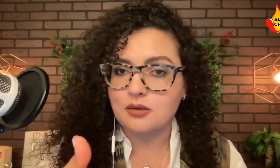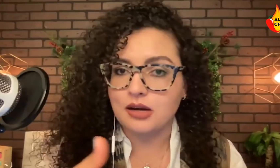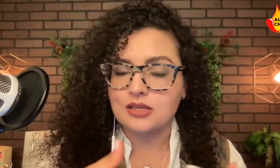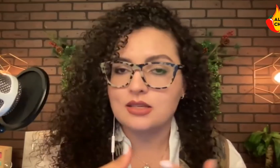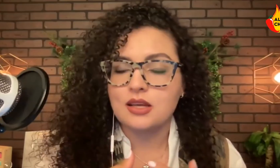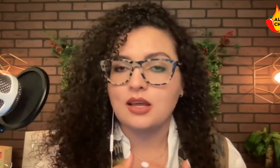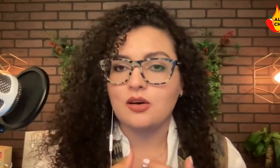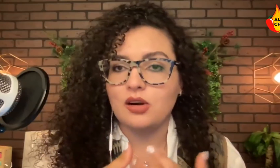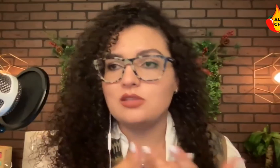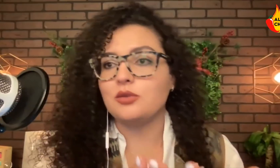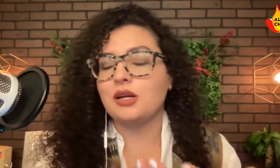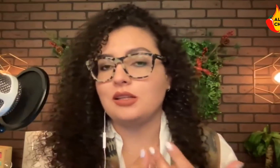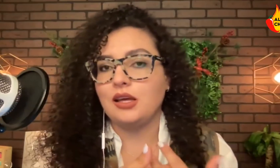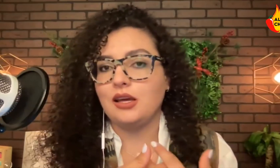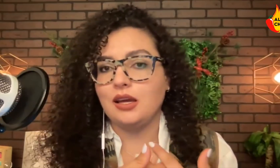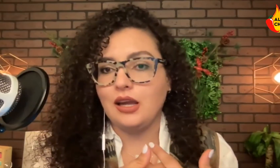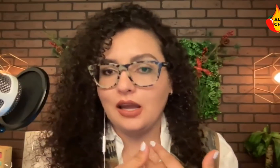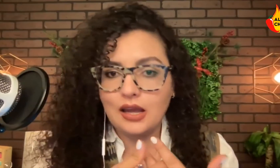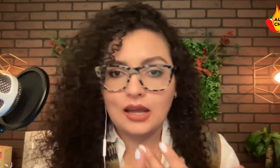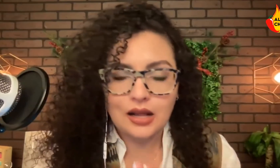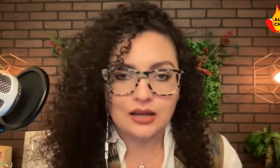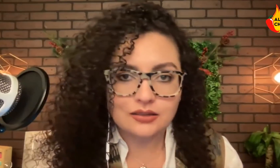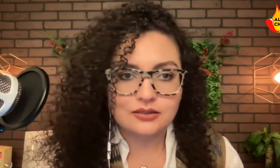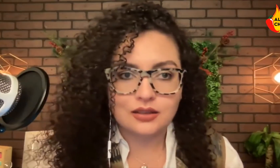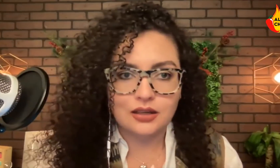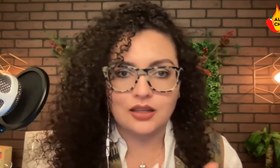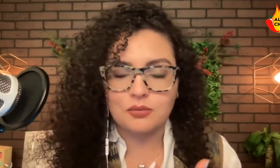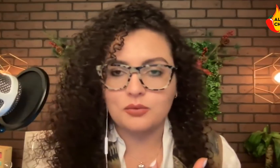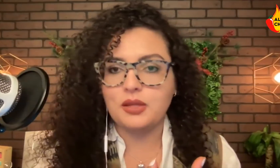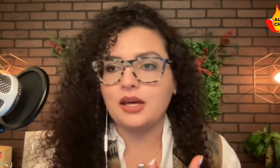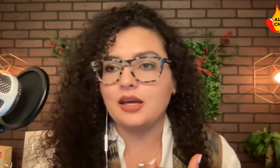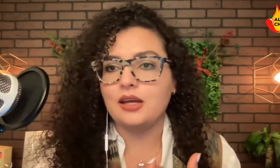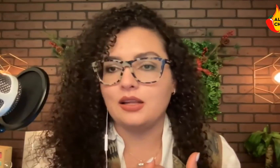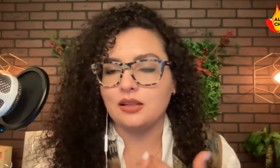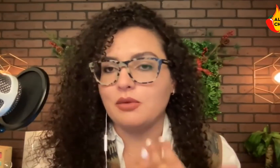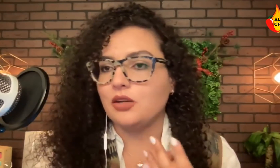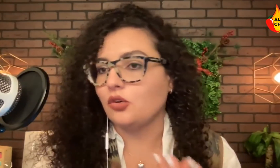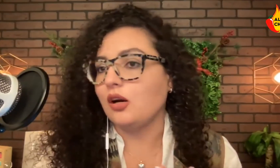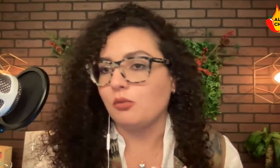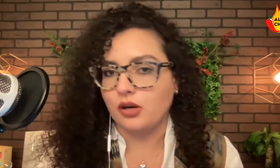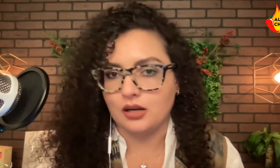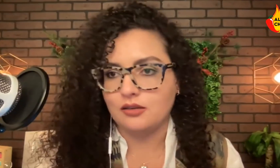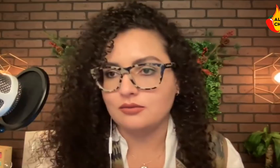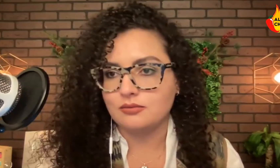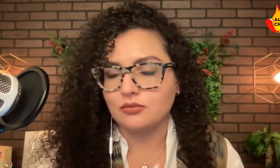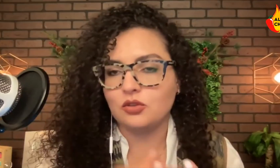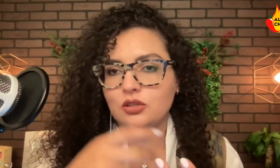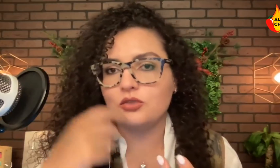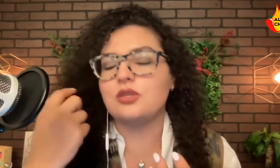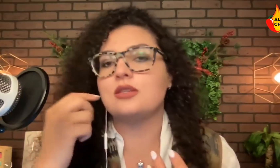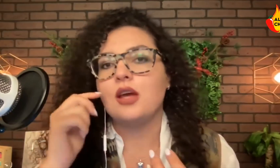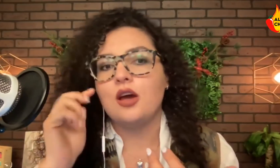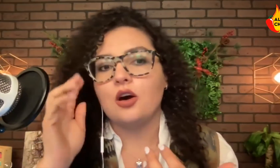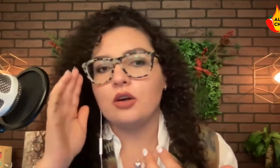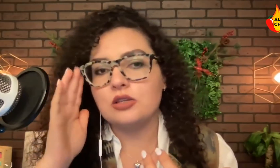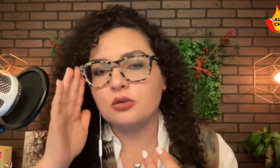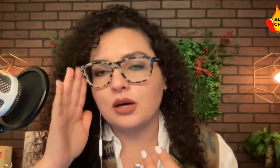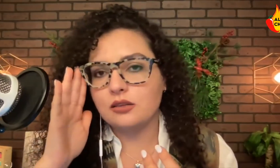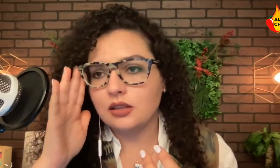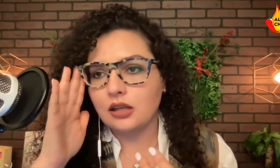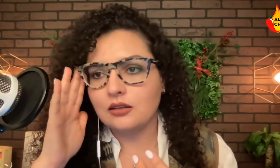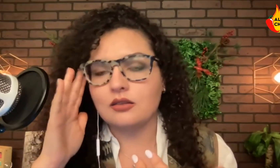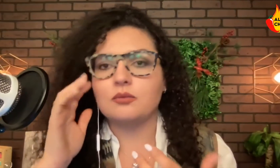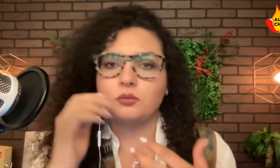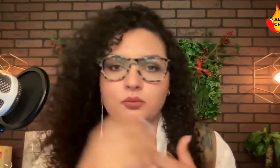de las aduanas, Horacio Duarte era el que movía el tema electoral en Morena, ¿no? Entonces,